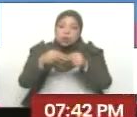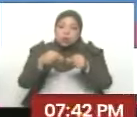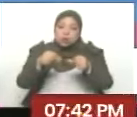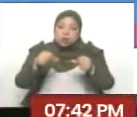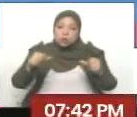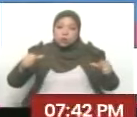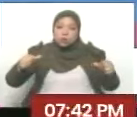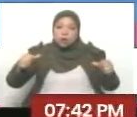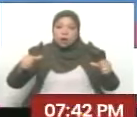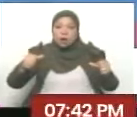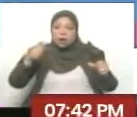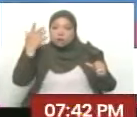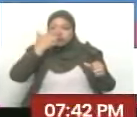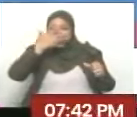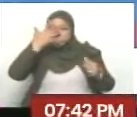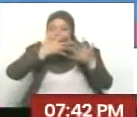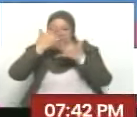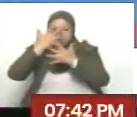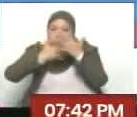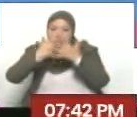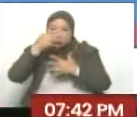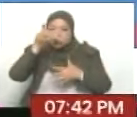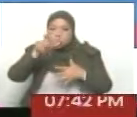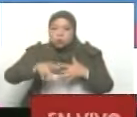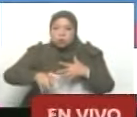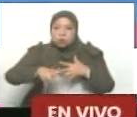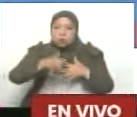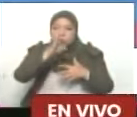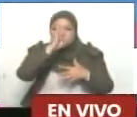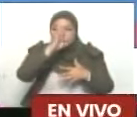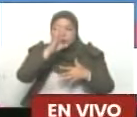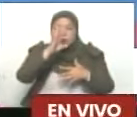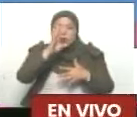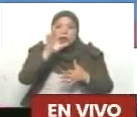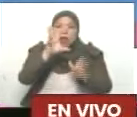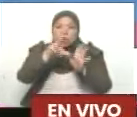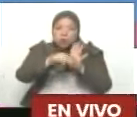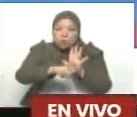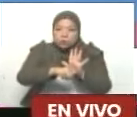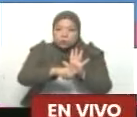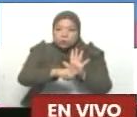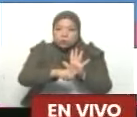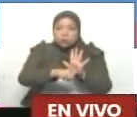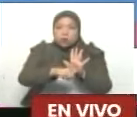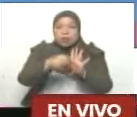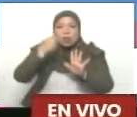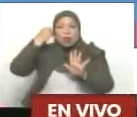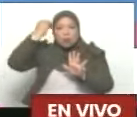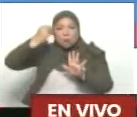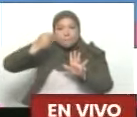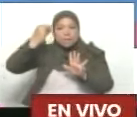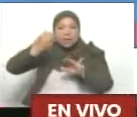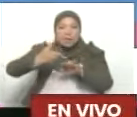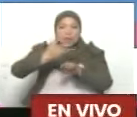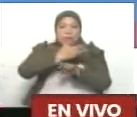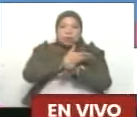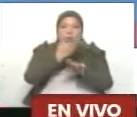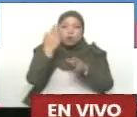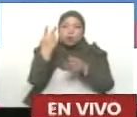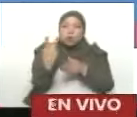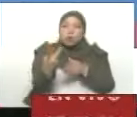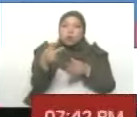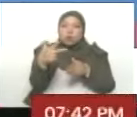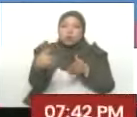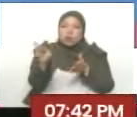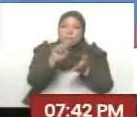disuasión, porque aquel que va a dar el paso que no debe dar, lo piense una, dos